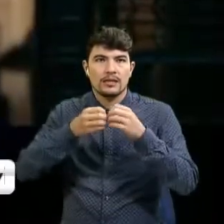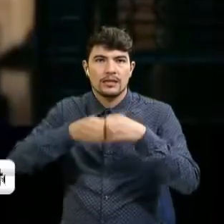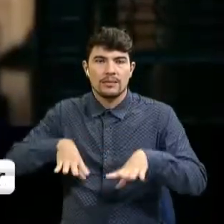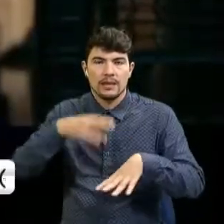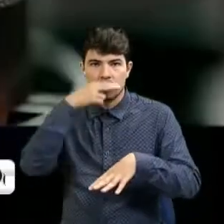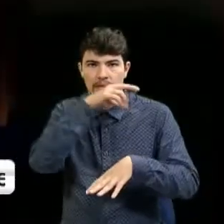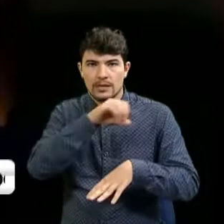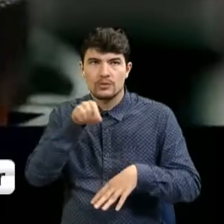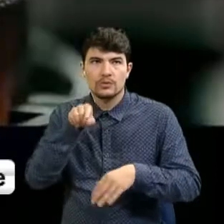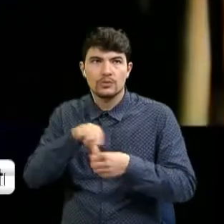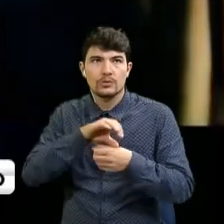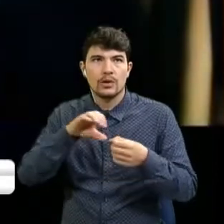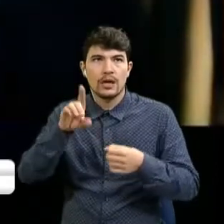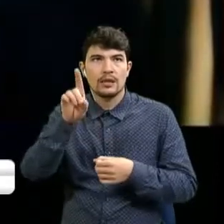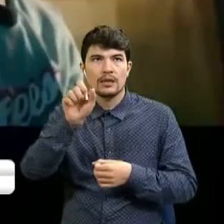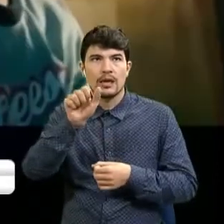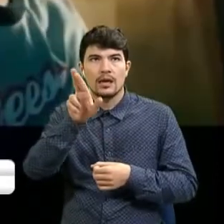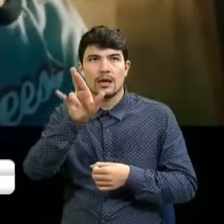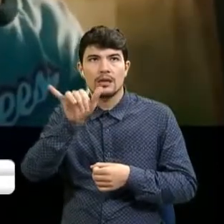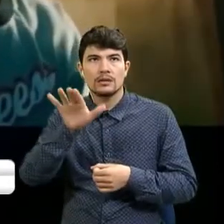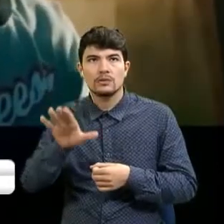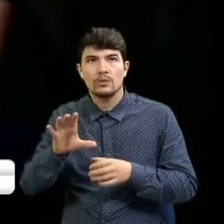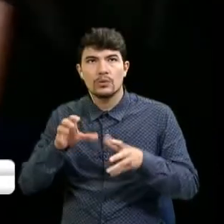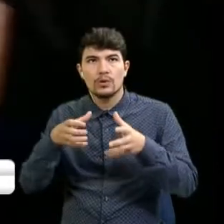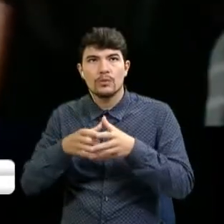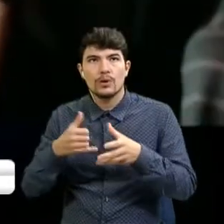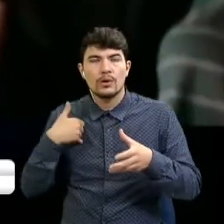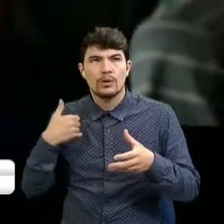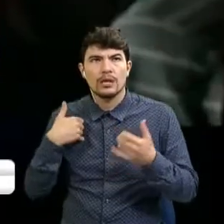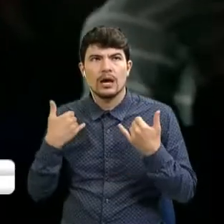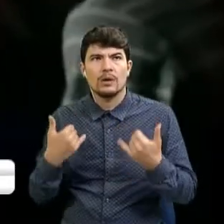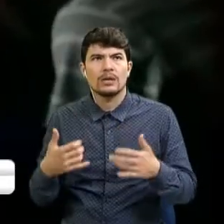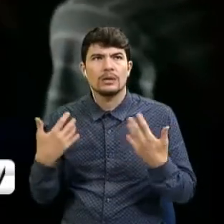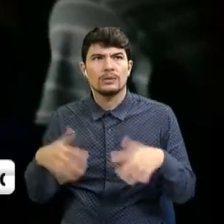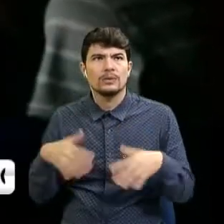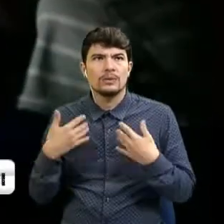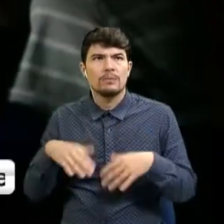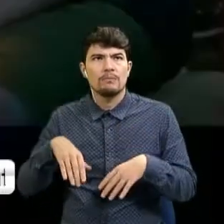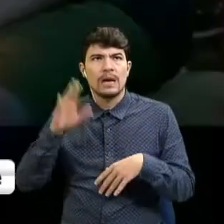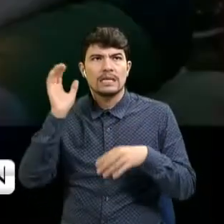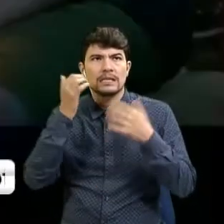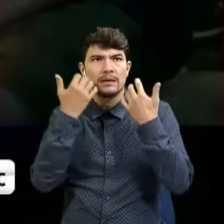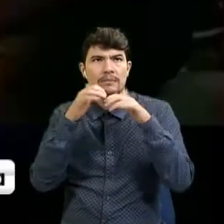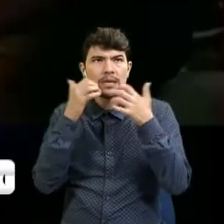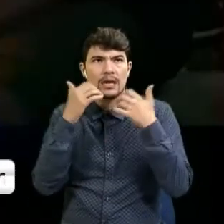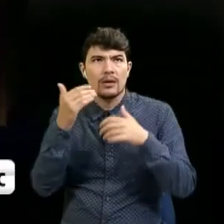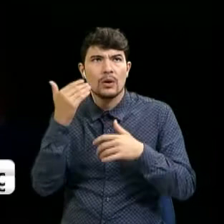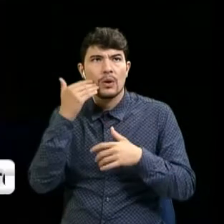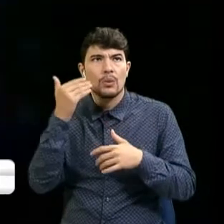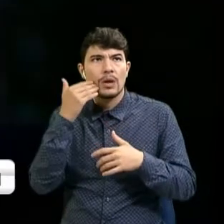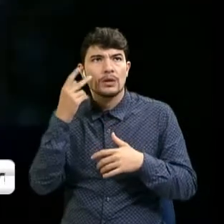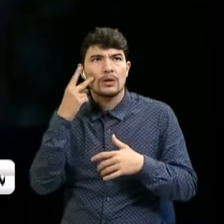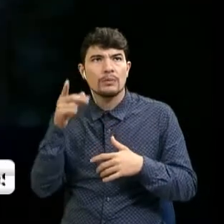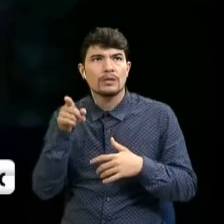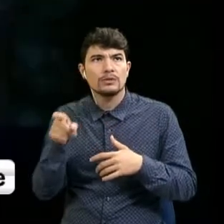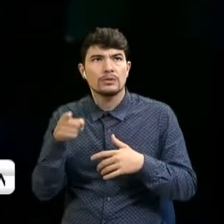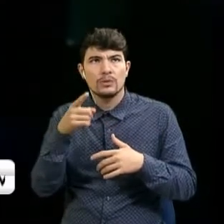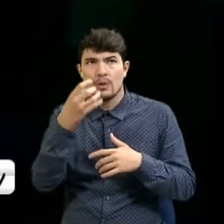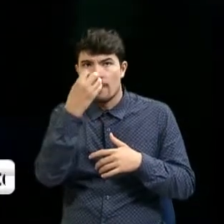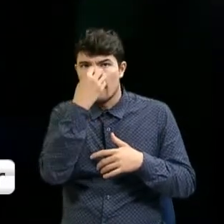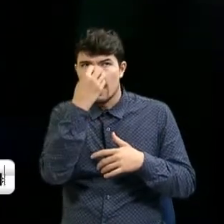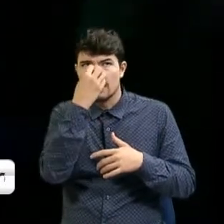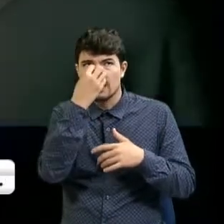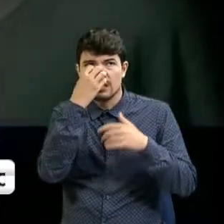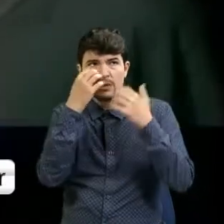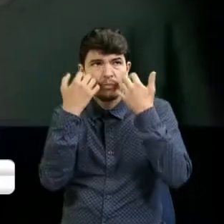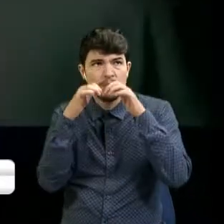ciudad de Derry, un grupo de jóvenes se ven obligados a enfrentar uno de sus mayores temores al verse acorralados por un payaso diabólico